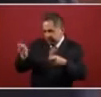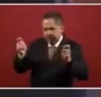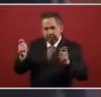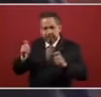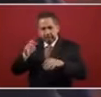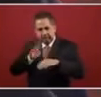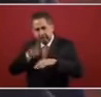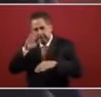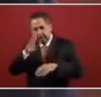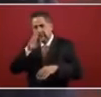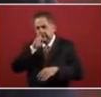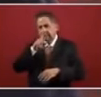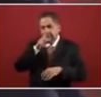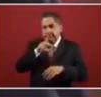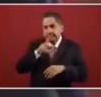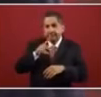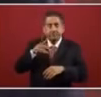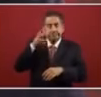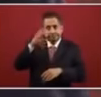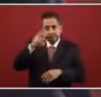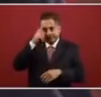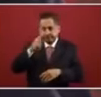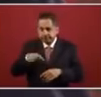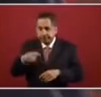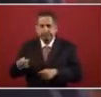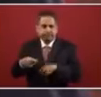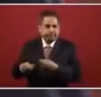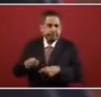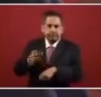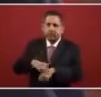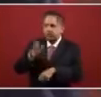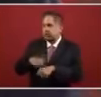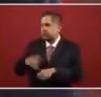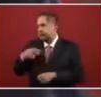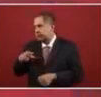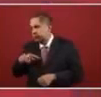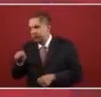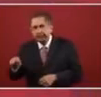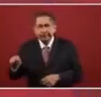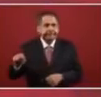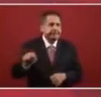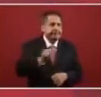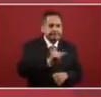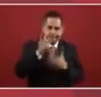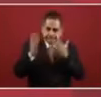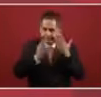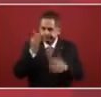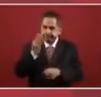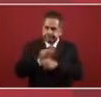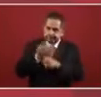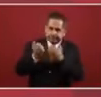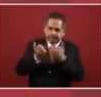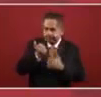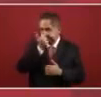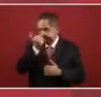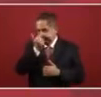para que se cubra cada vez más, para que cada vez más estudiantes